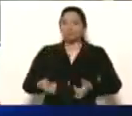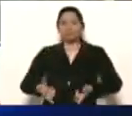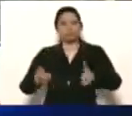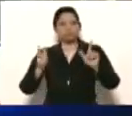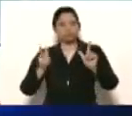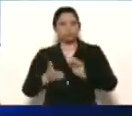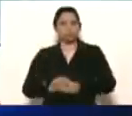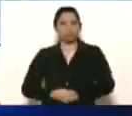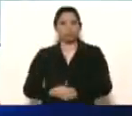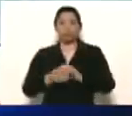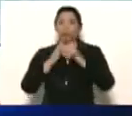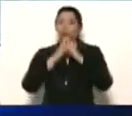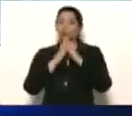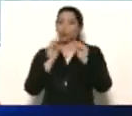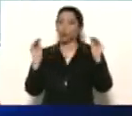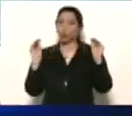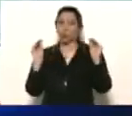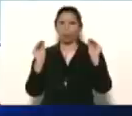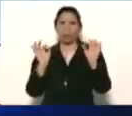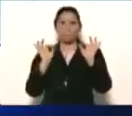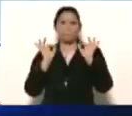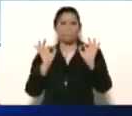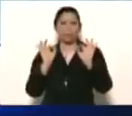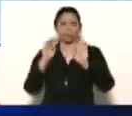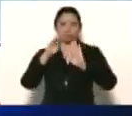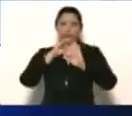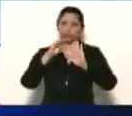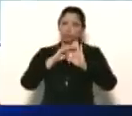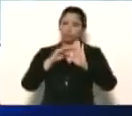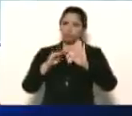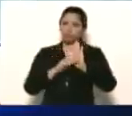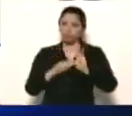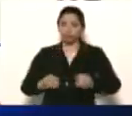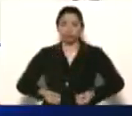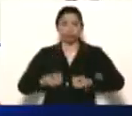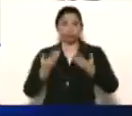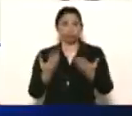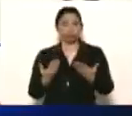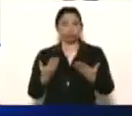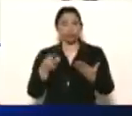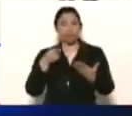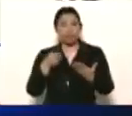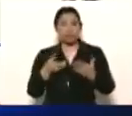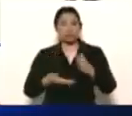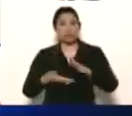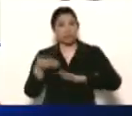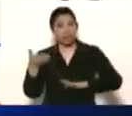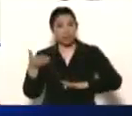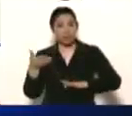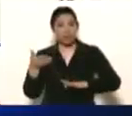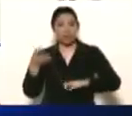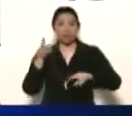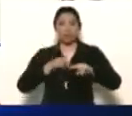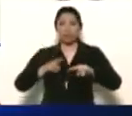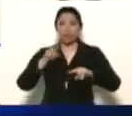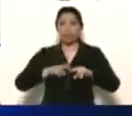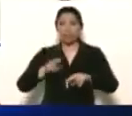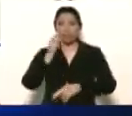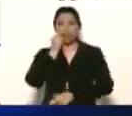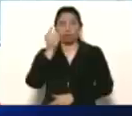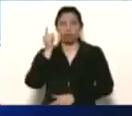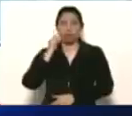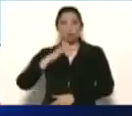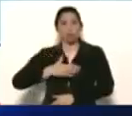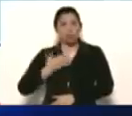todas las especificaciones que se dieron para que esta salida de niñas y niños pudiera